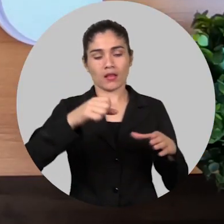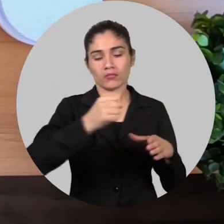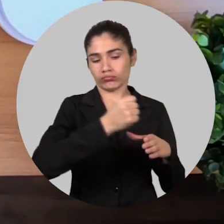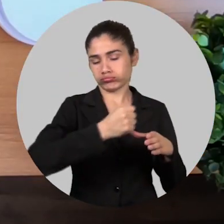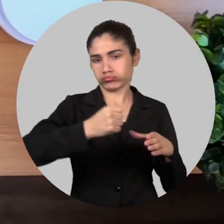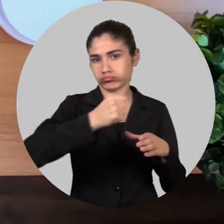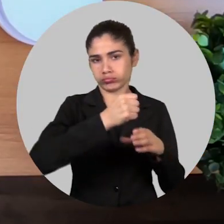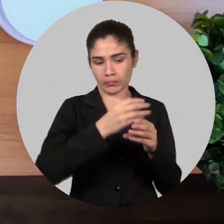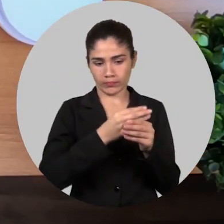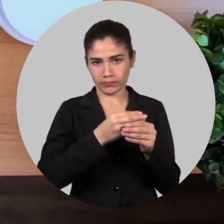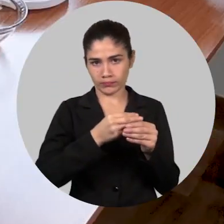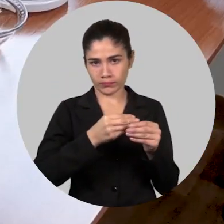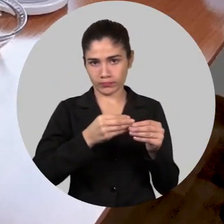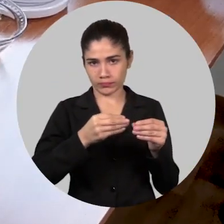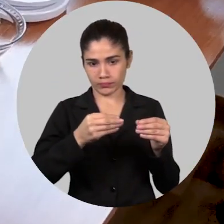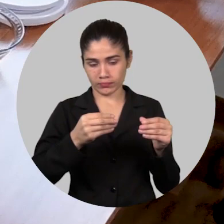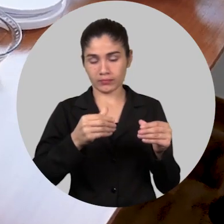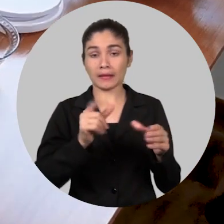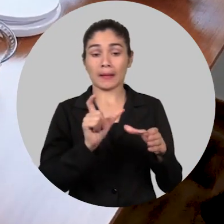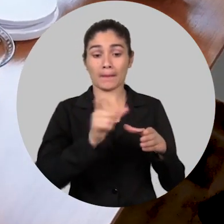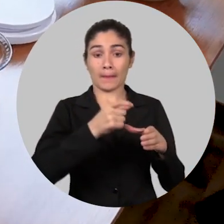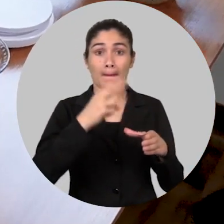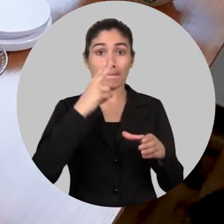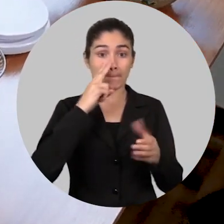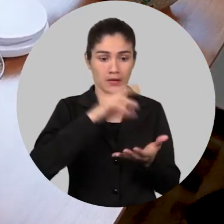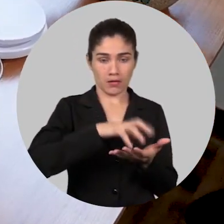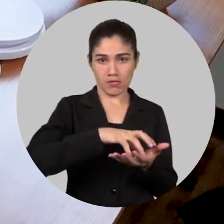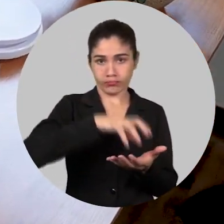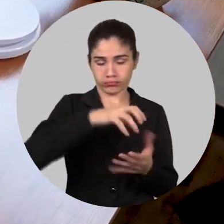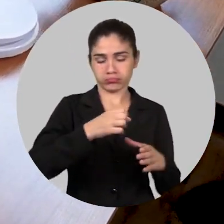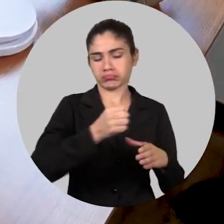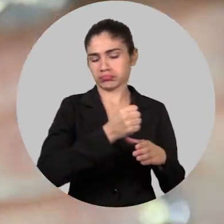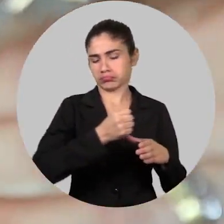diluir nuestra levadura,